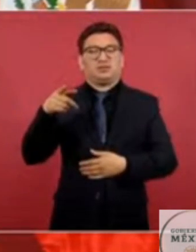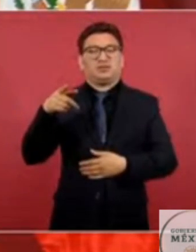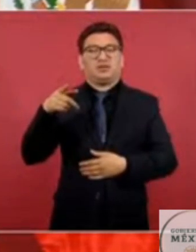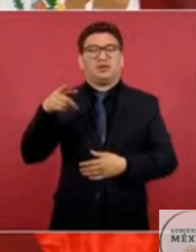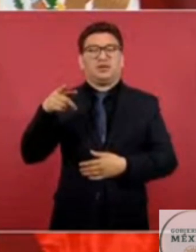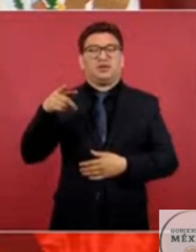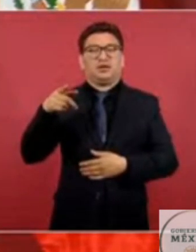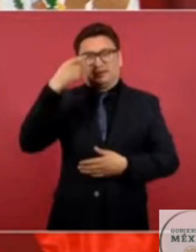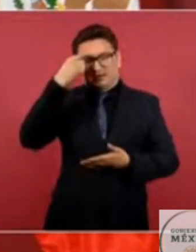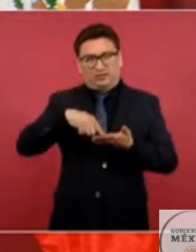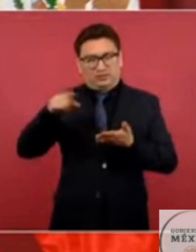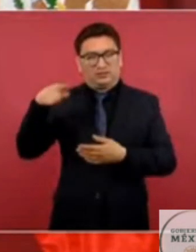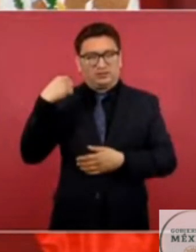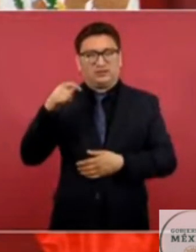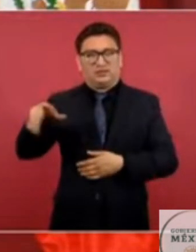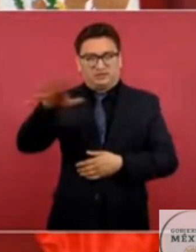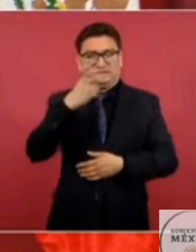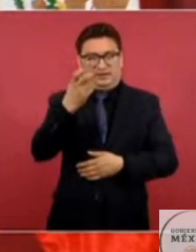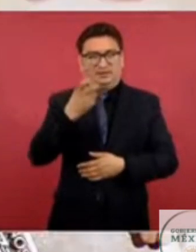empresas.